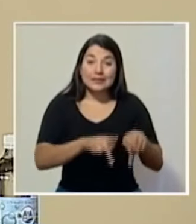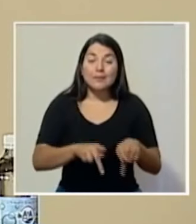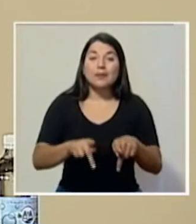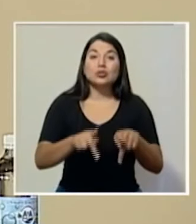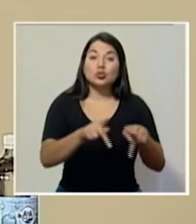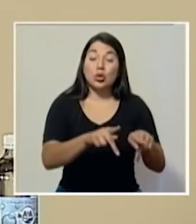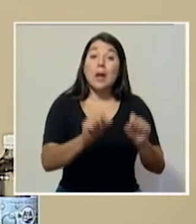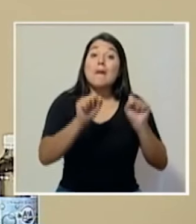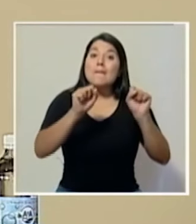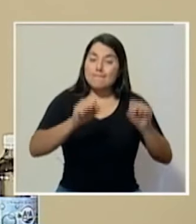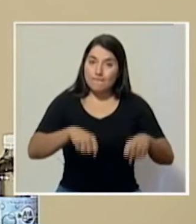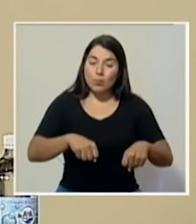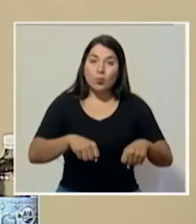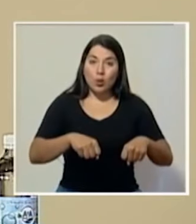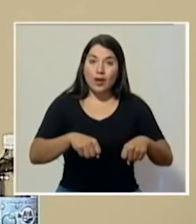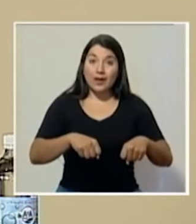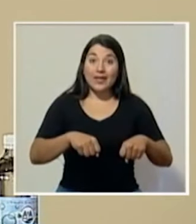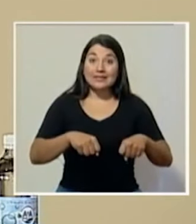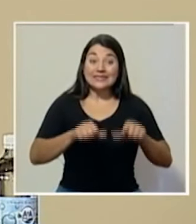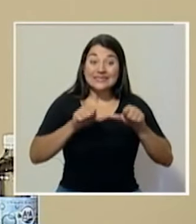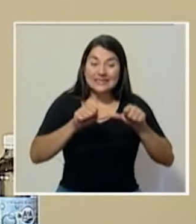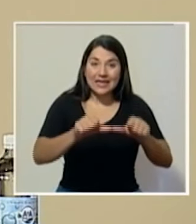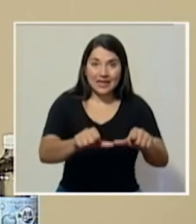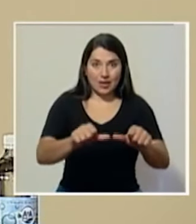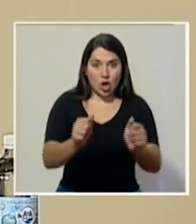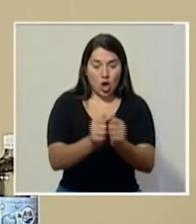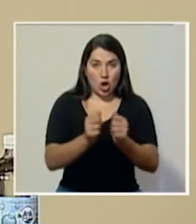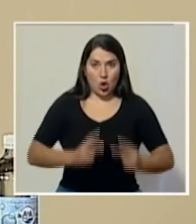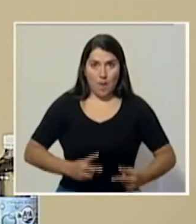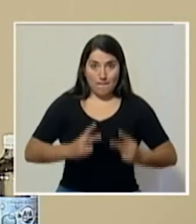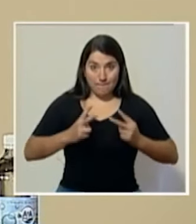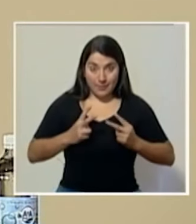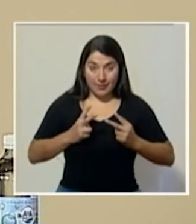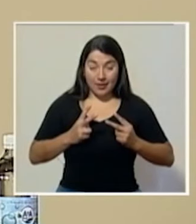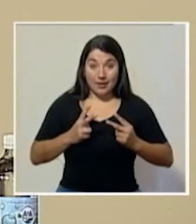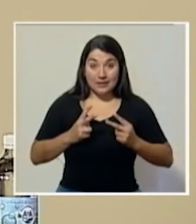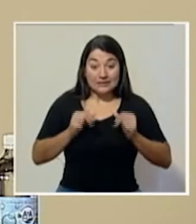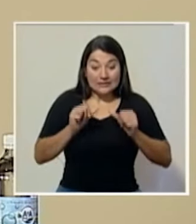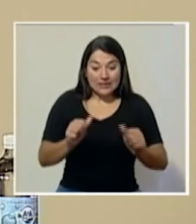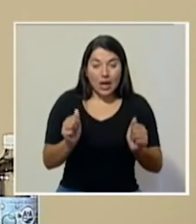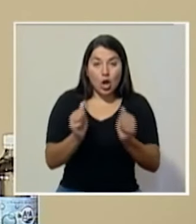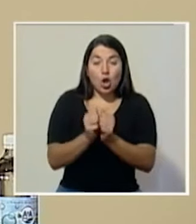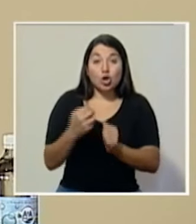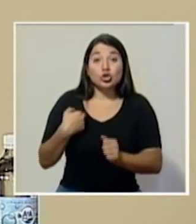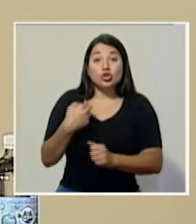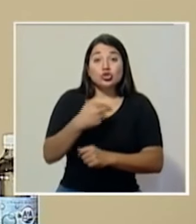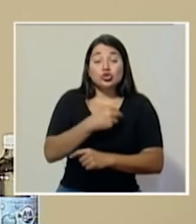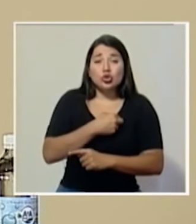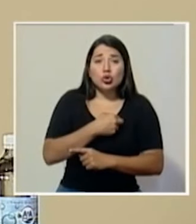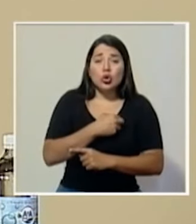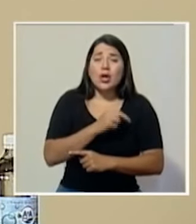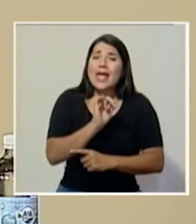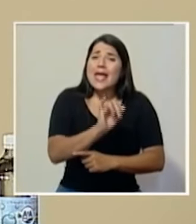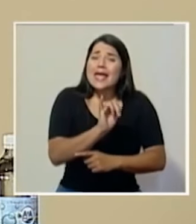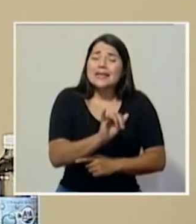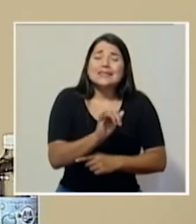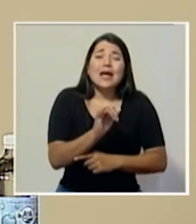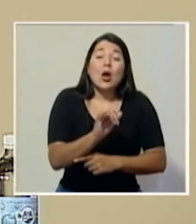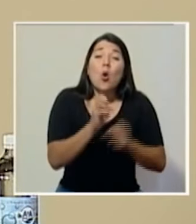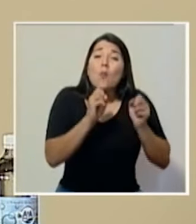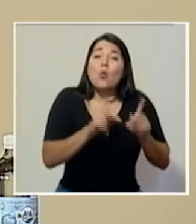personas puedan estar el próximo año con nosotros. Eso solamente, también esa oportunidad la vamos